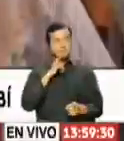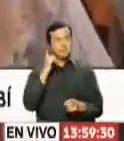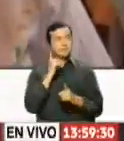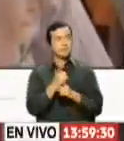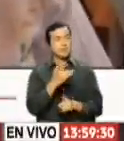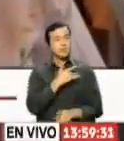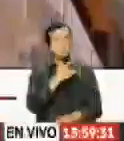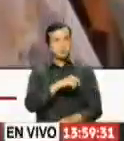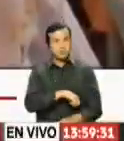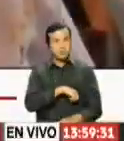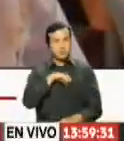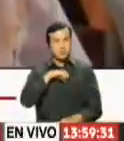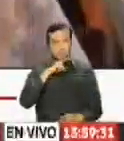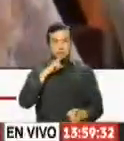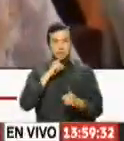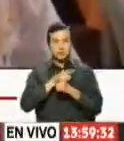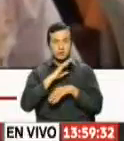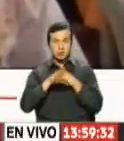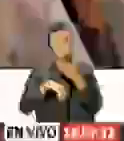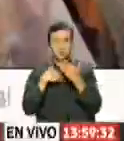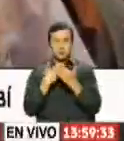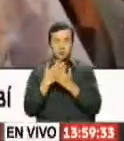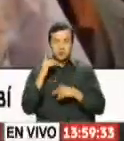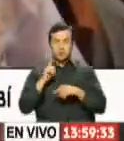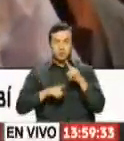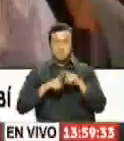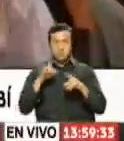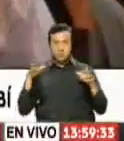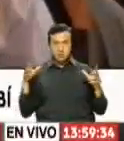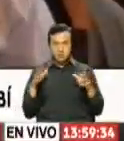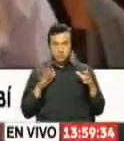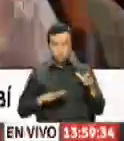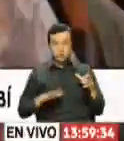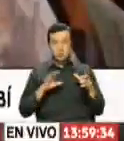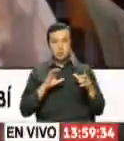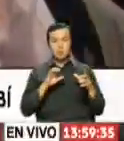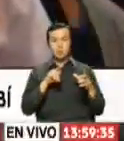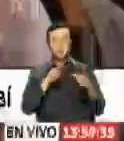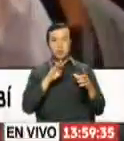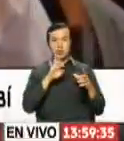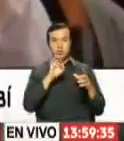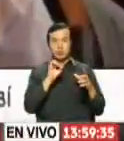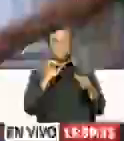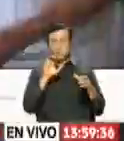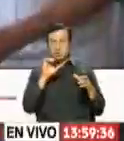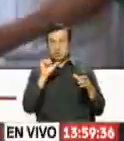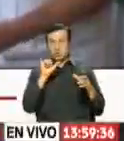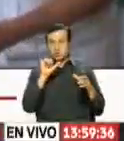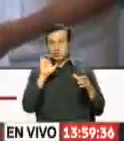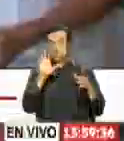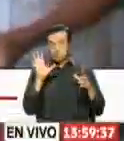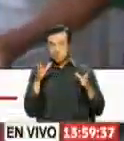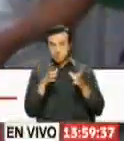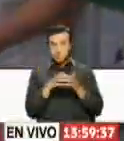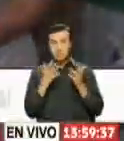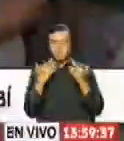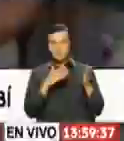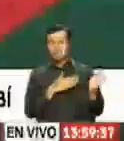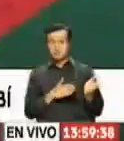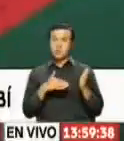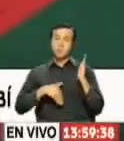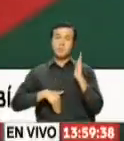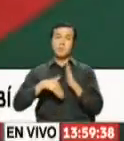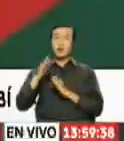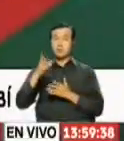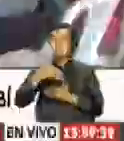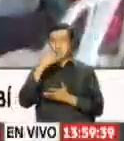sentimos muy orgullosas nosotros, todas las compañeras de las cabañas de Puerto Cayo, porque nos han dado la oportunidad. Siendo el ceviche uno de los